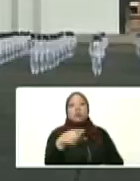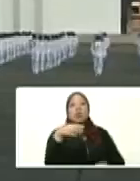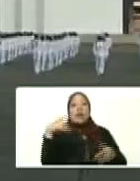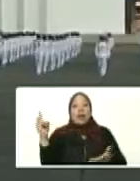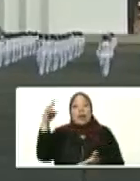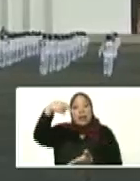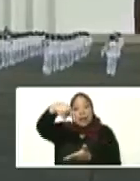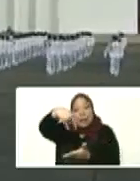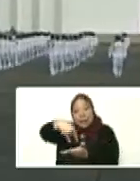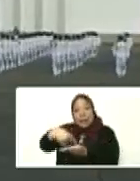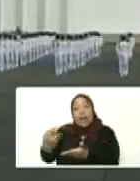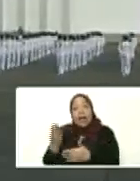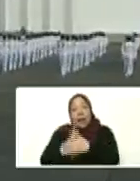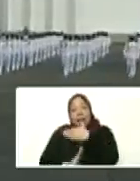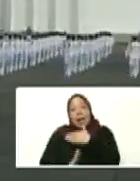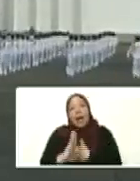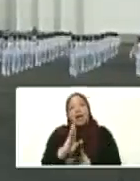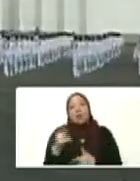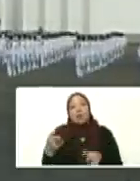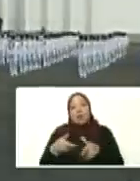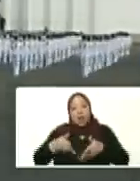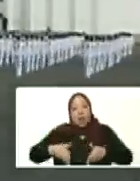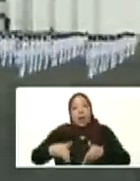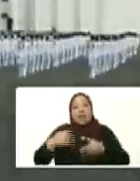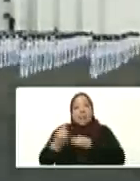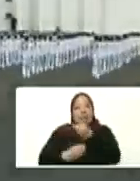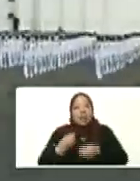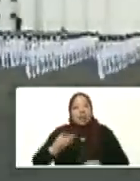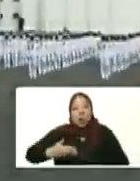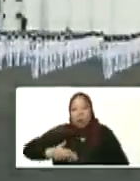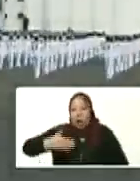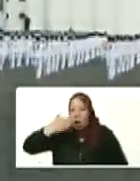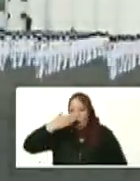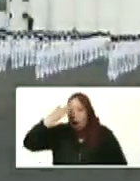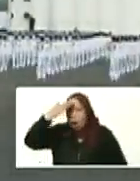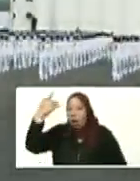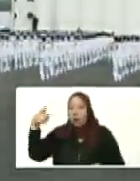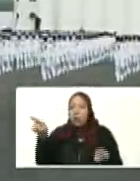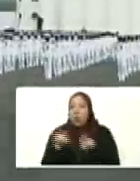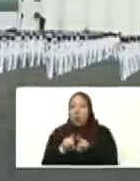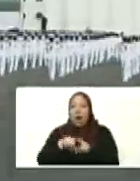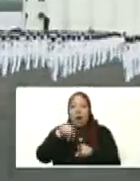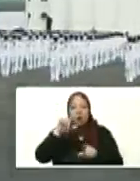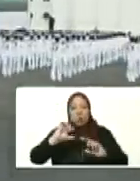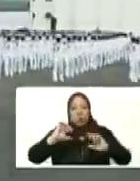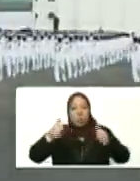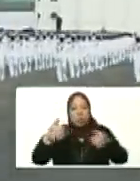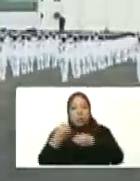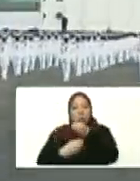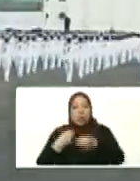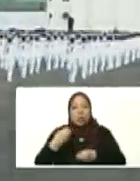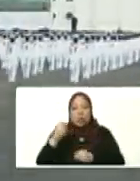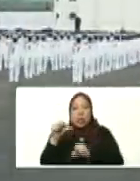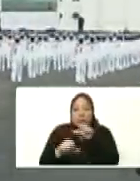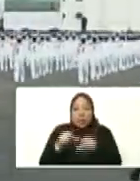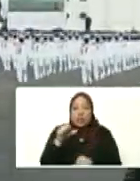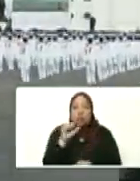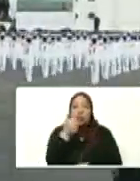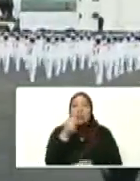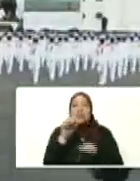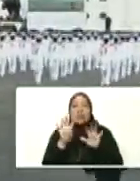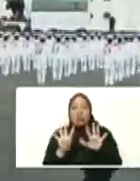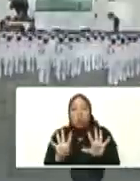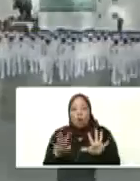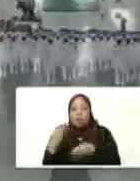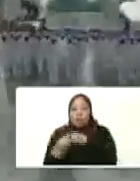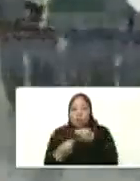Carabobo y de la Lealtad, es de origen árabe, del tipo cimitarra, fue elaborado a principios del siglo XIX. La hoja